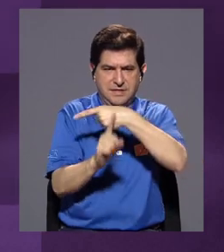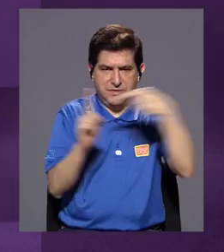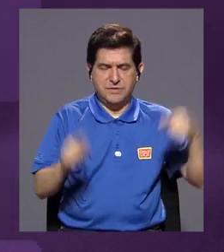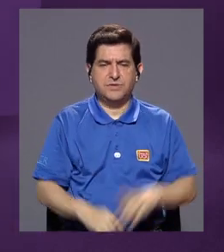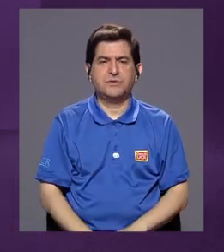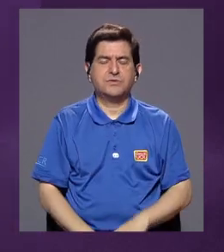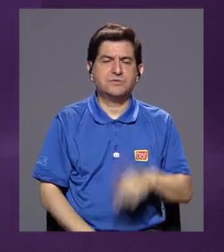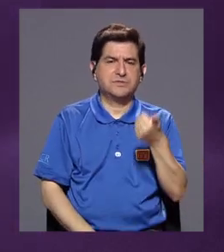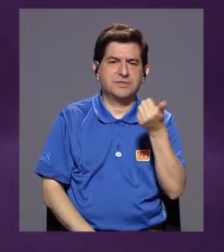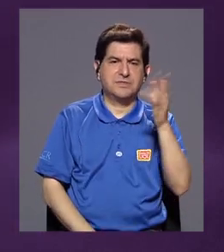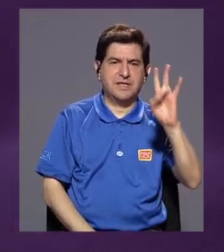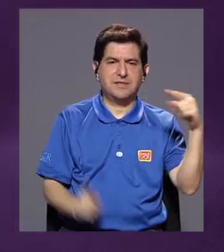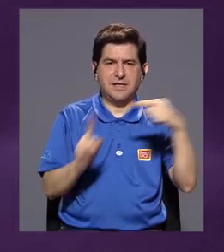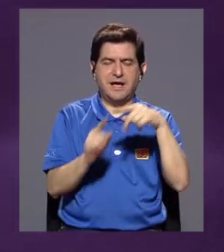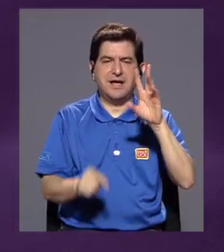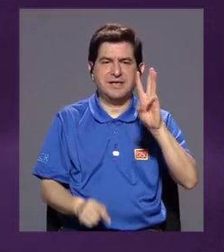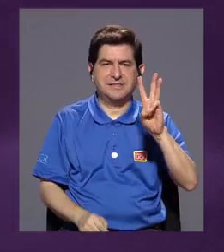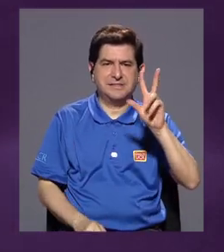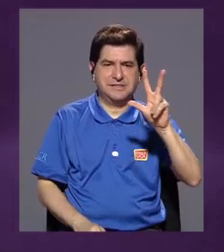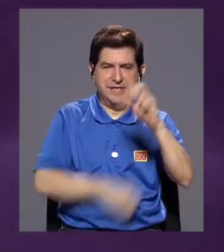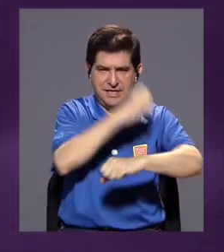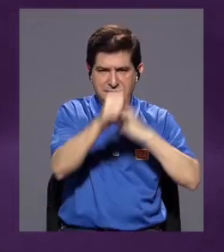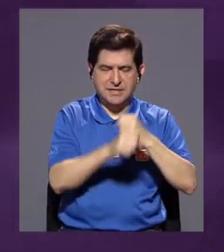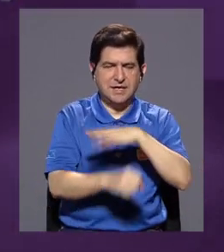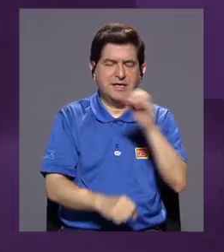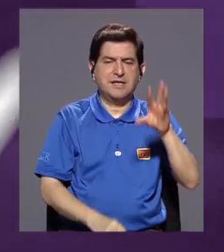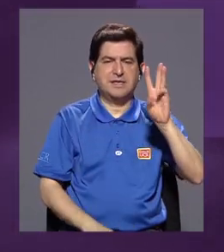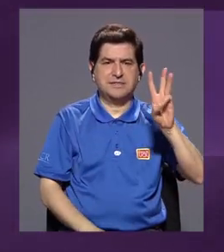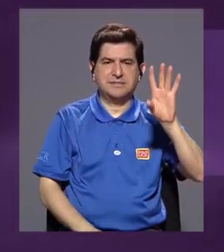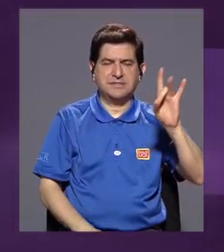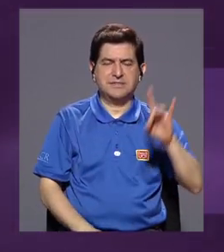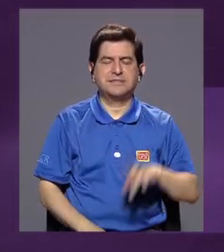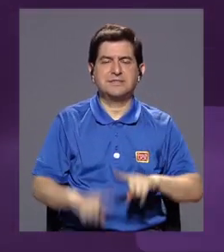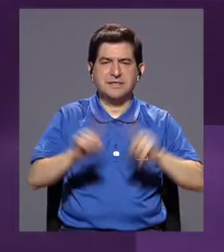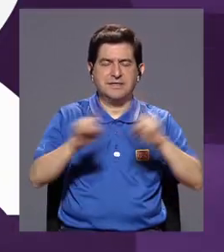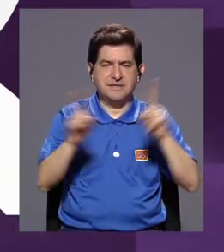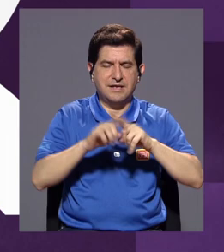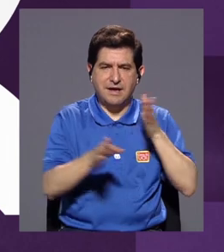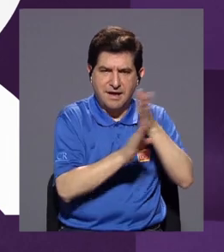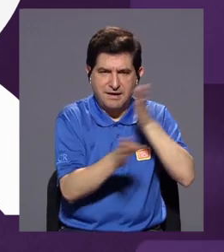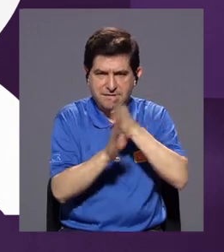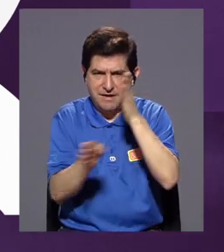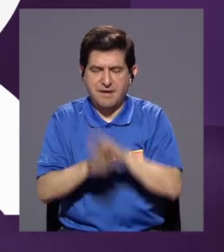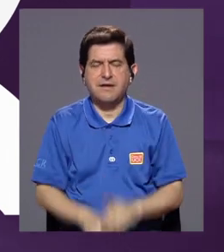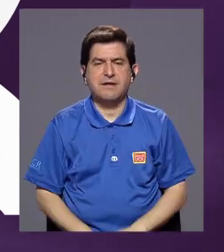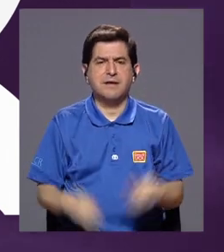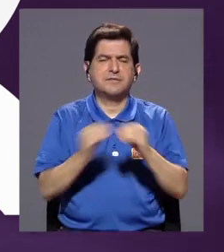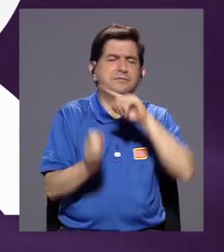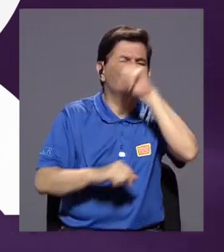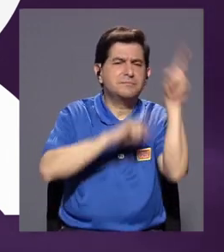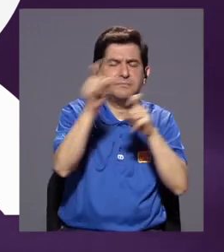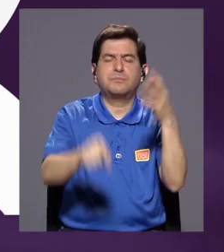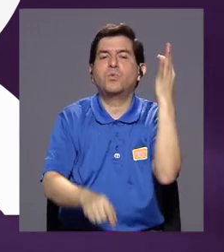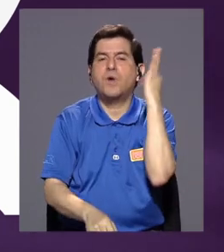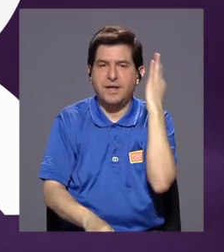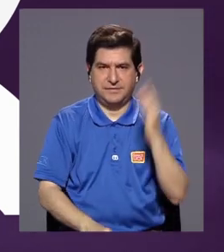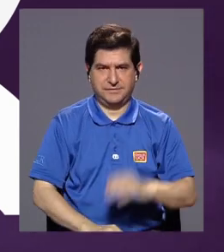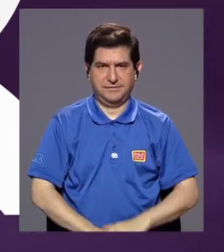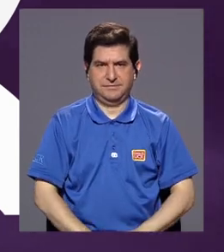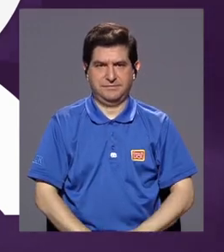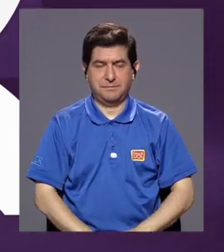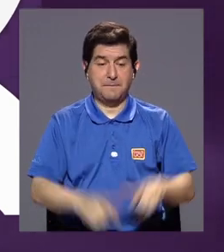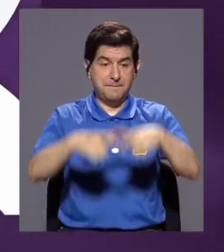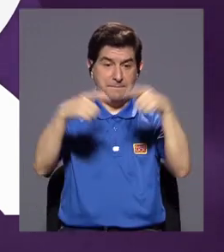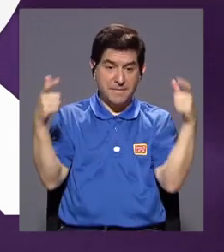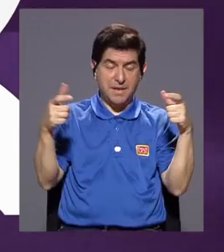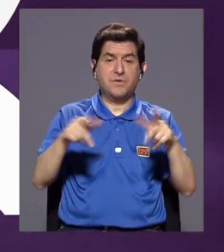de 17 a 63 años y de 67 carreras diferentes. Quienes más consultan son mujeres. La mayoría de